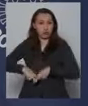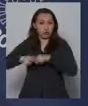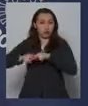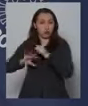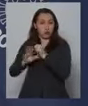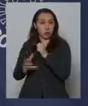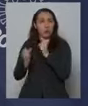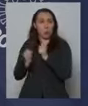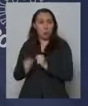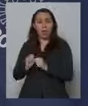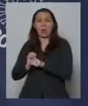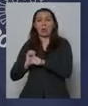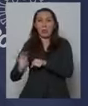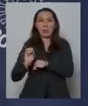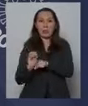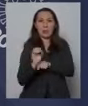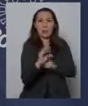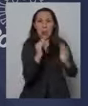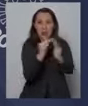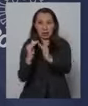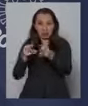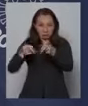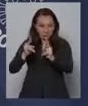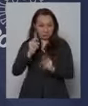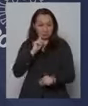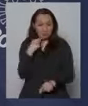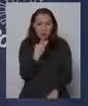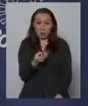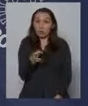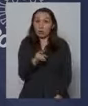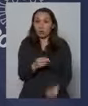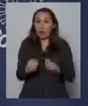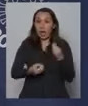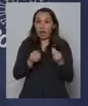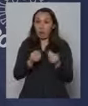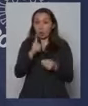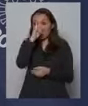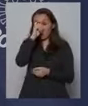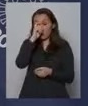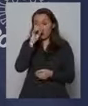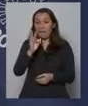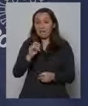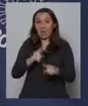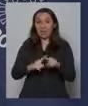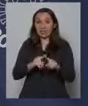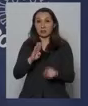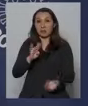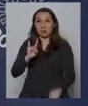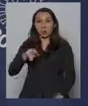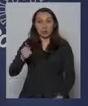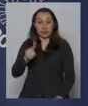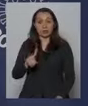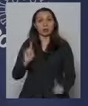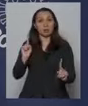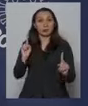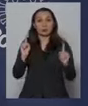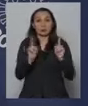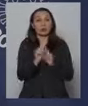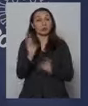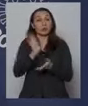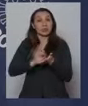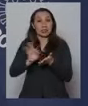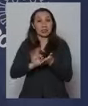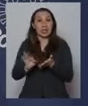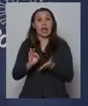para hacer sus propios distribución de medicamentos? Y se lo pregunto, insisto, por lo que está pasando en el Hospital Félix Bulnes. Voy a dejar al subsecretario